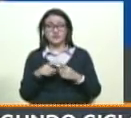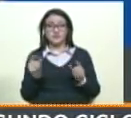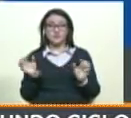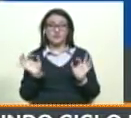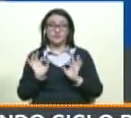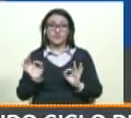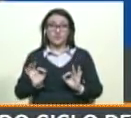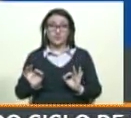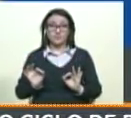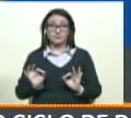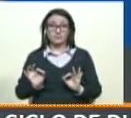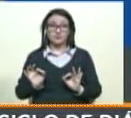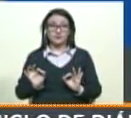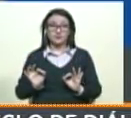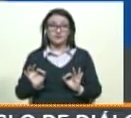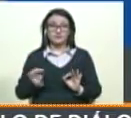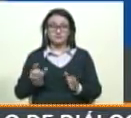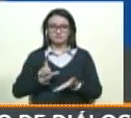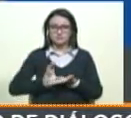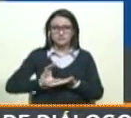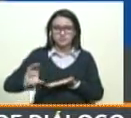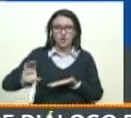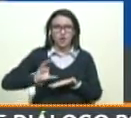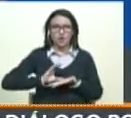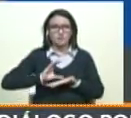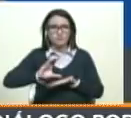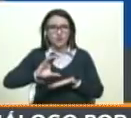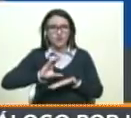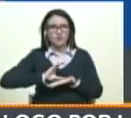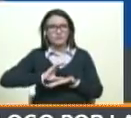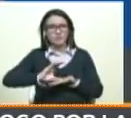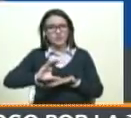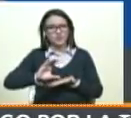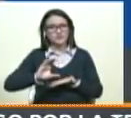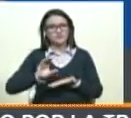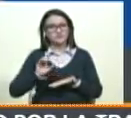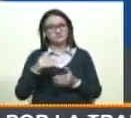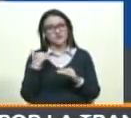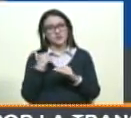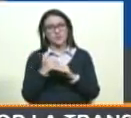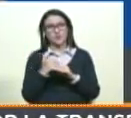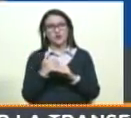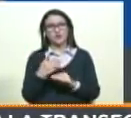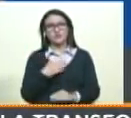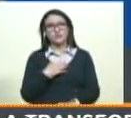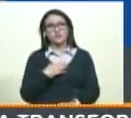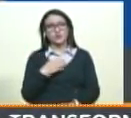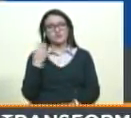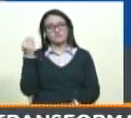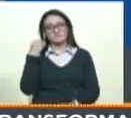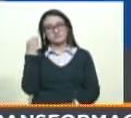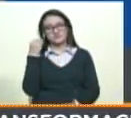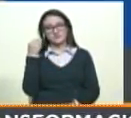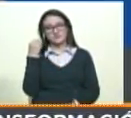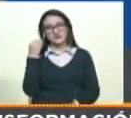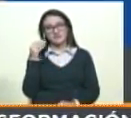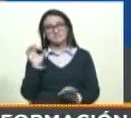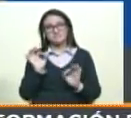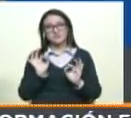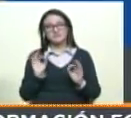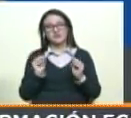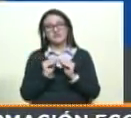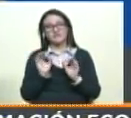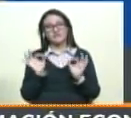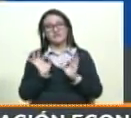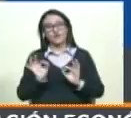aplicado, seguramente el financiamiento que han recibido esas organizaciones, es muy semejante. No podemos dejar de pensar que es el mismo